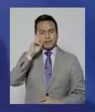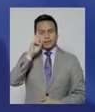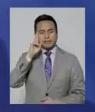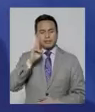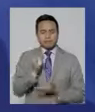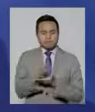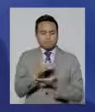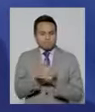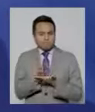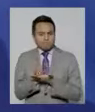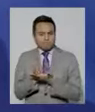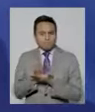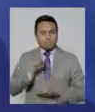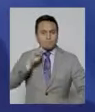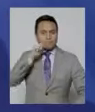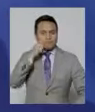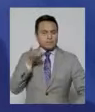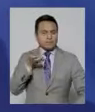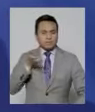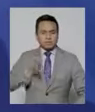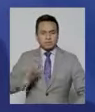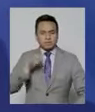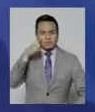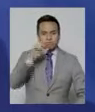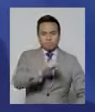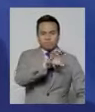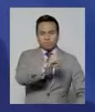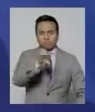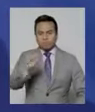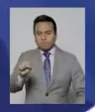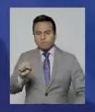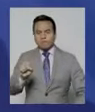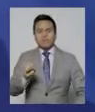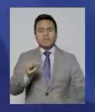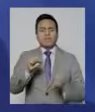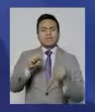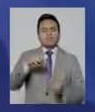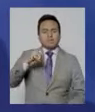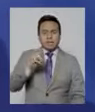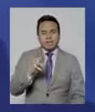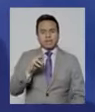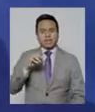nuestra estrategia sigue siendo detectar, haciendo muchos exámenes,